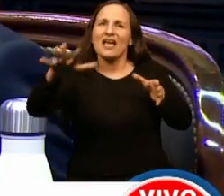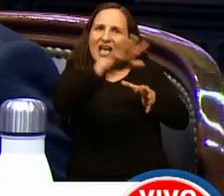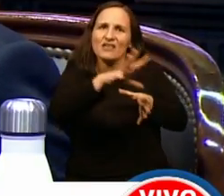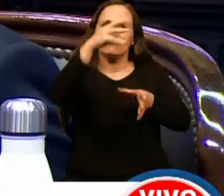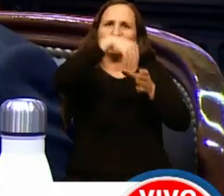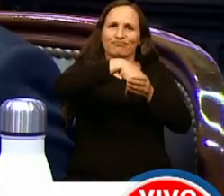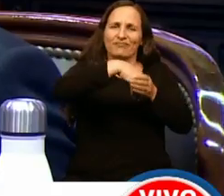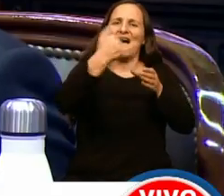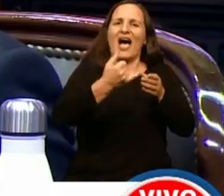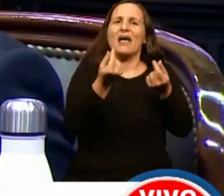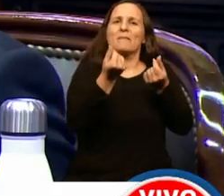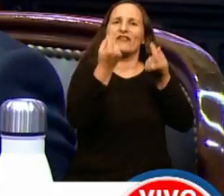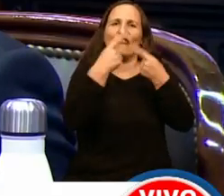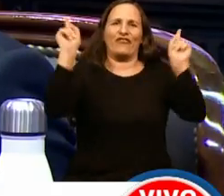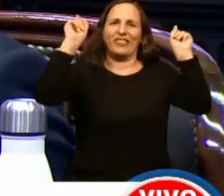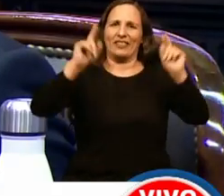diferenciada